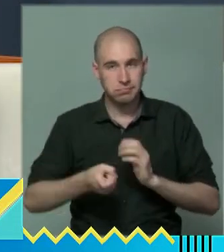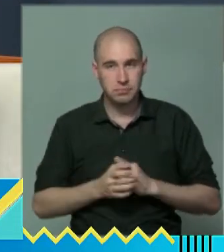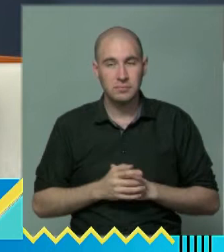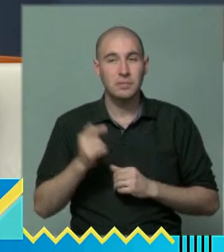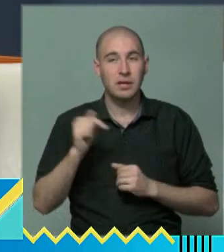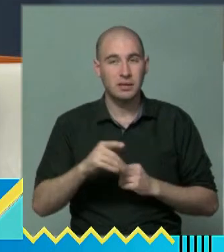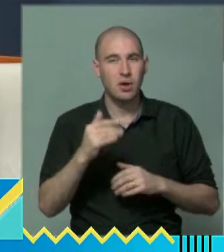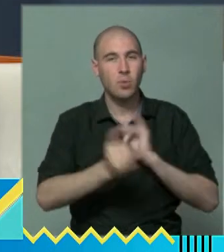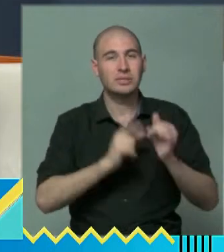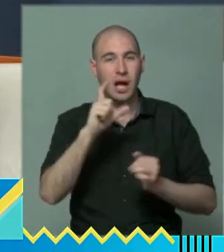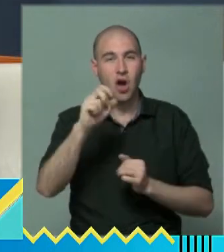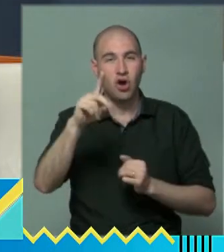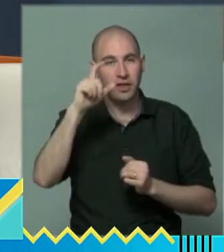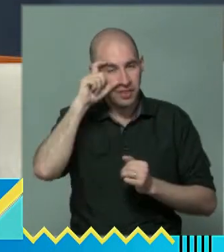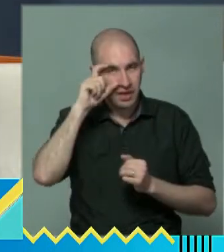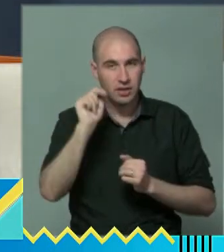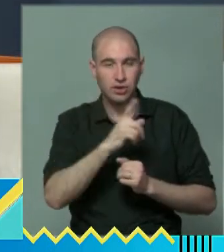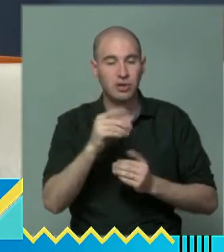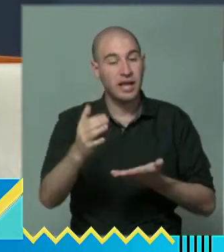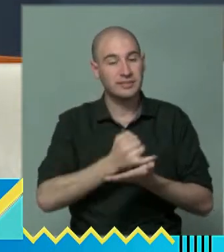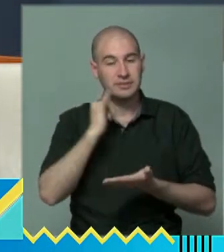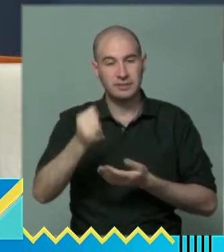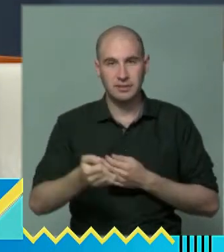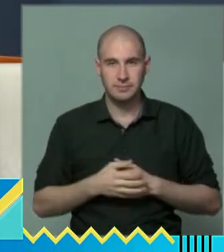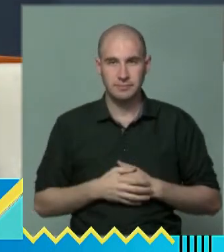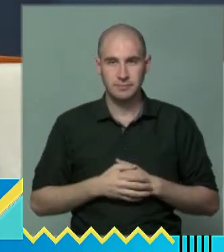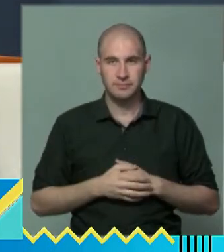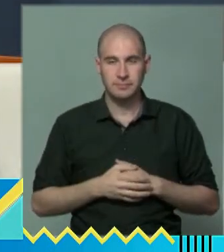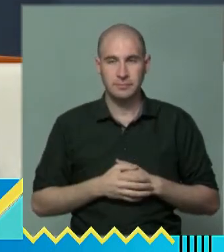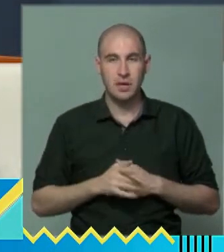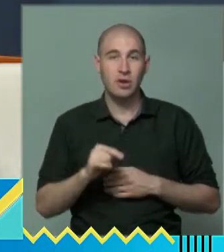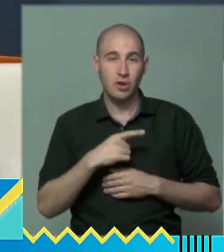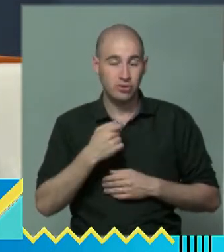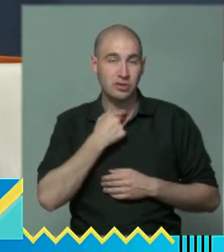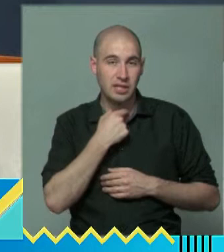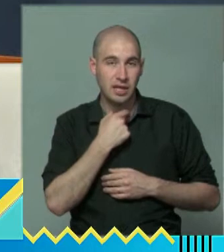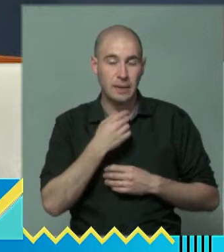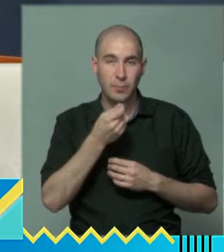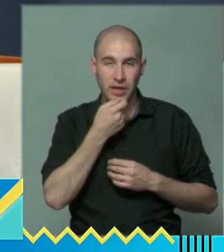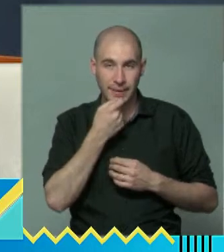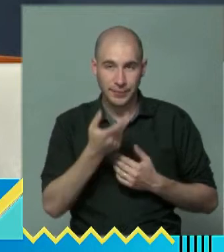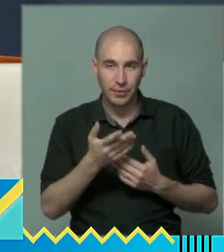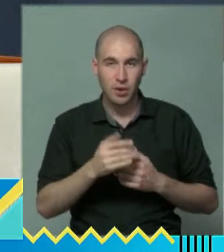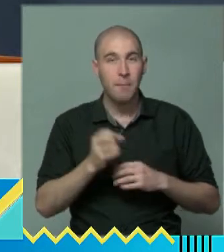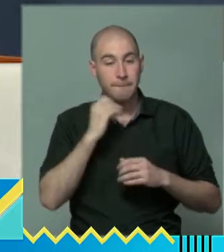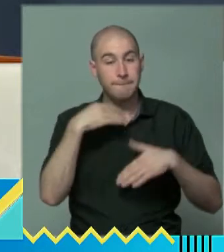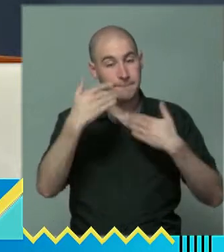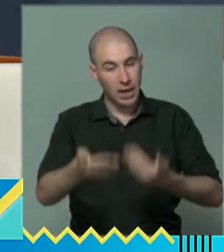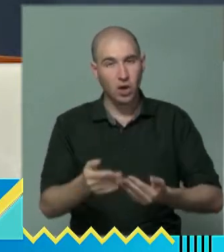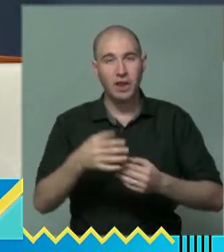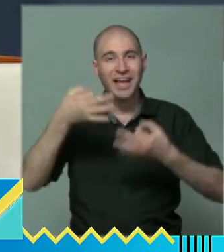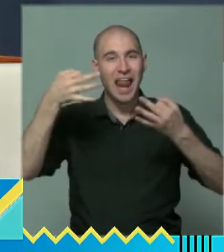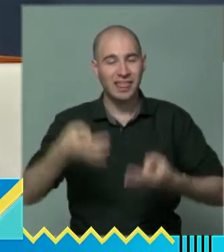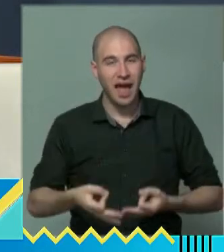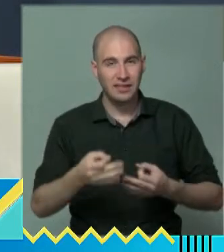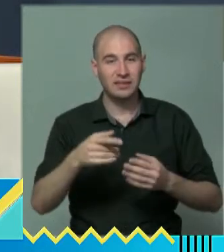fue una recomendación de la OCDE y que nosotros hemos aceptado. Y si queremos mejorar la calidad